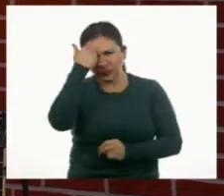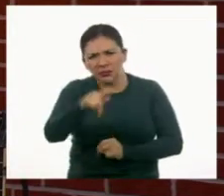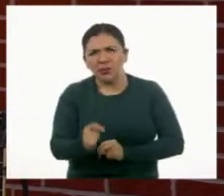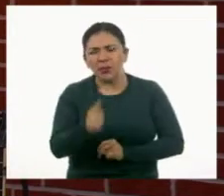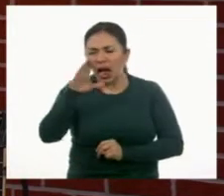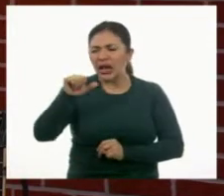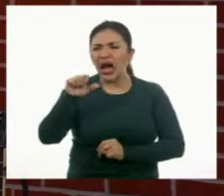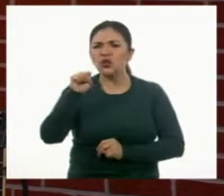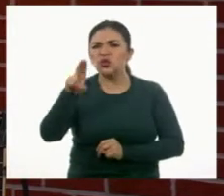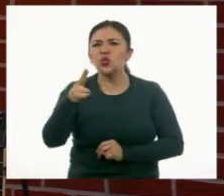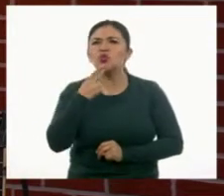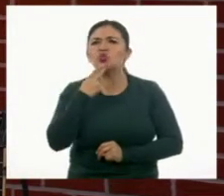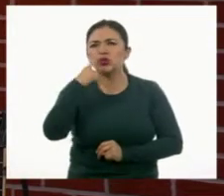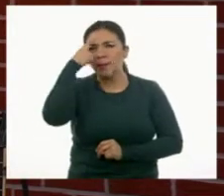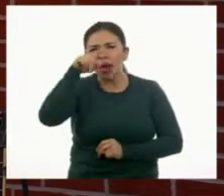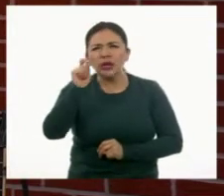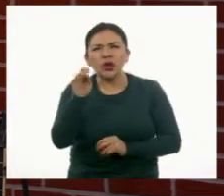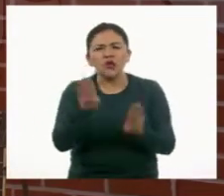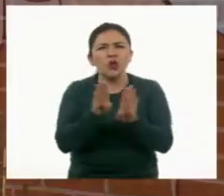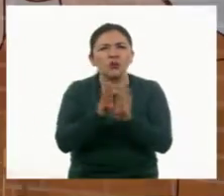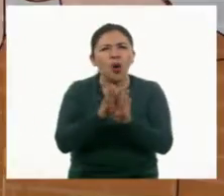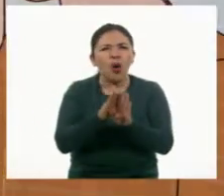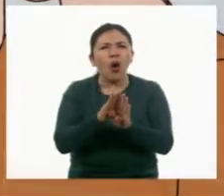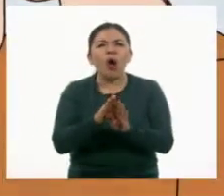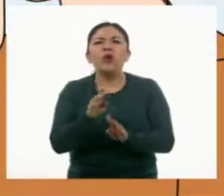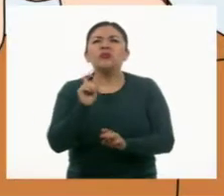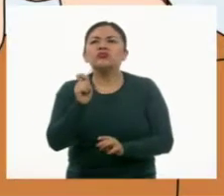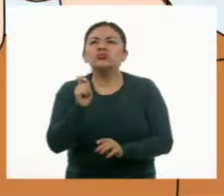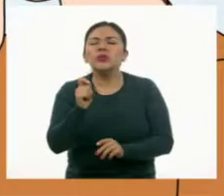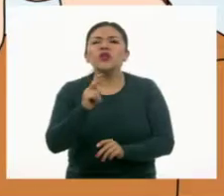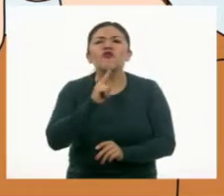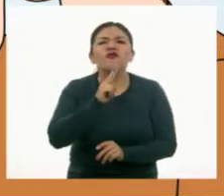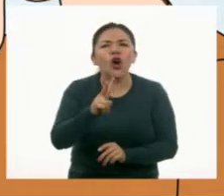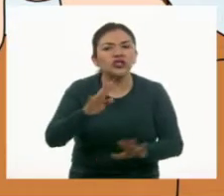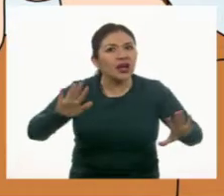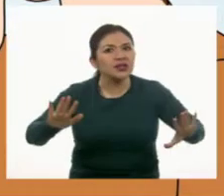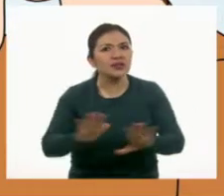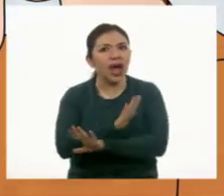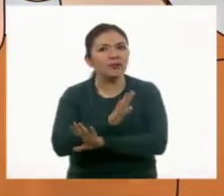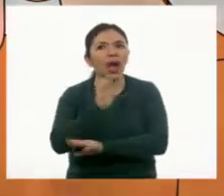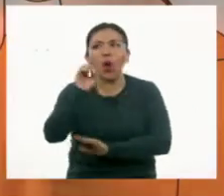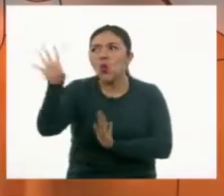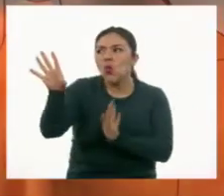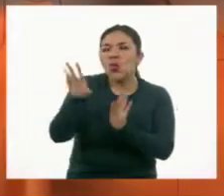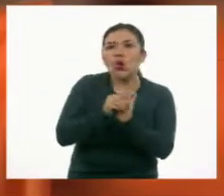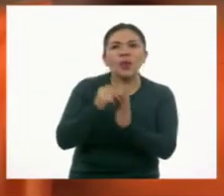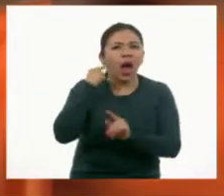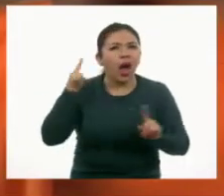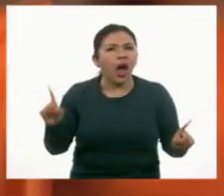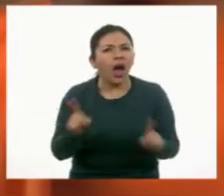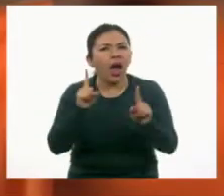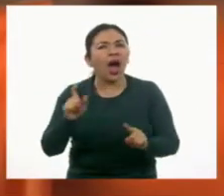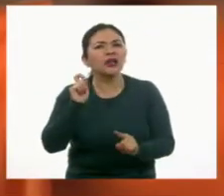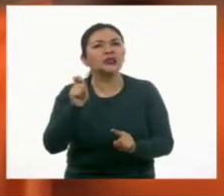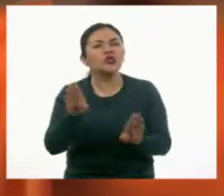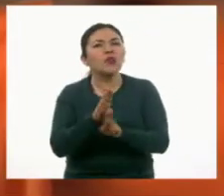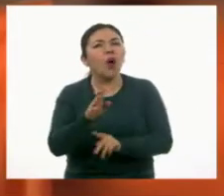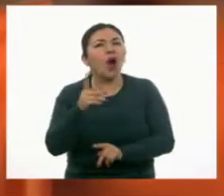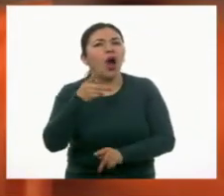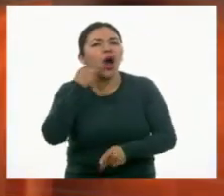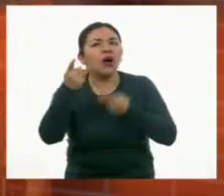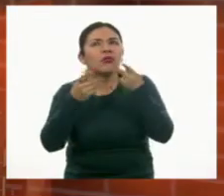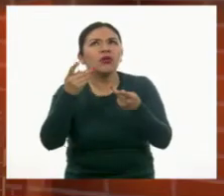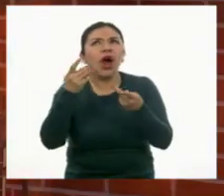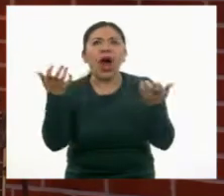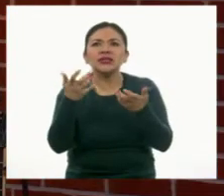usaron para disfrazar la voz de una persona y para imitar sonidos de animales? Fue inventado hace como 200